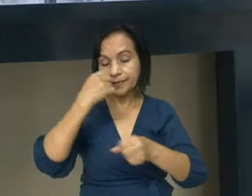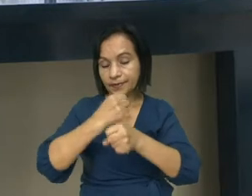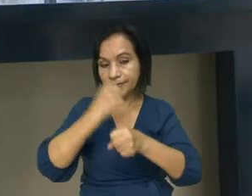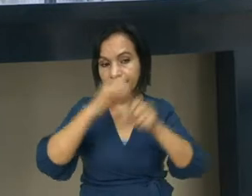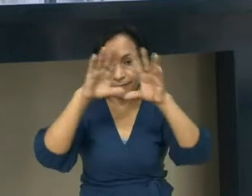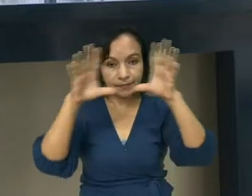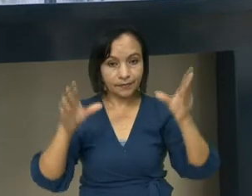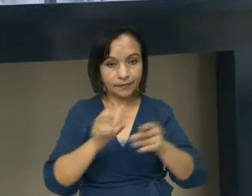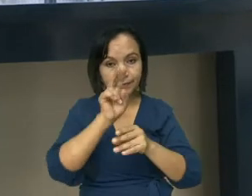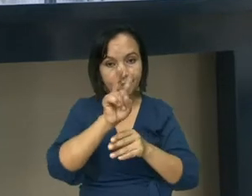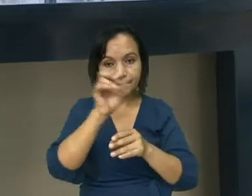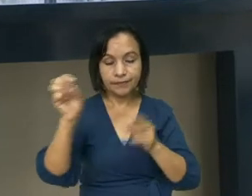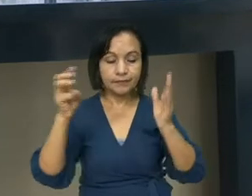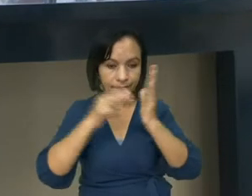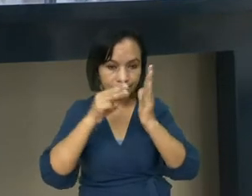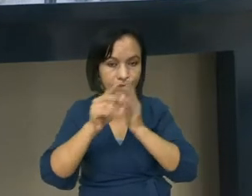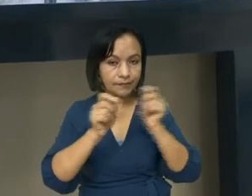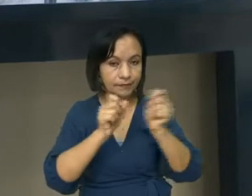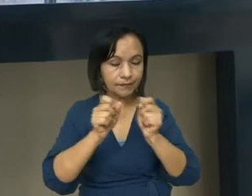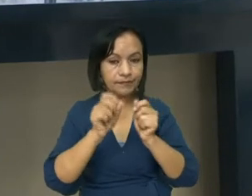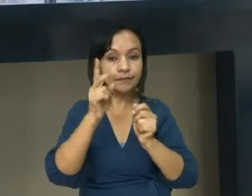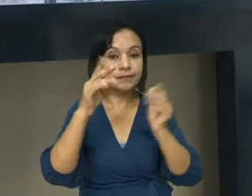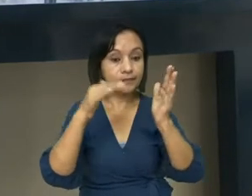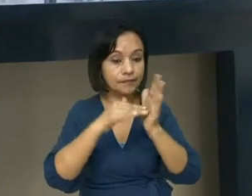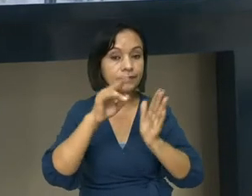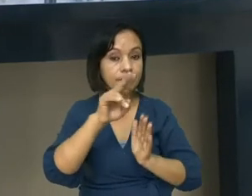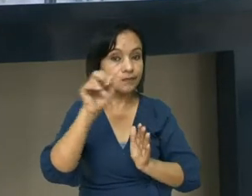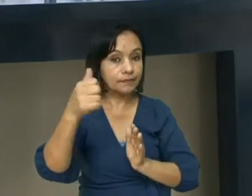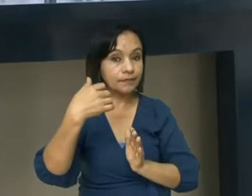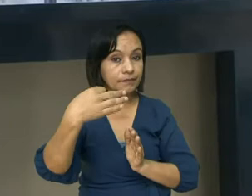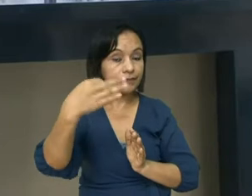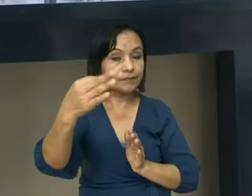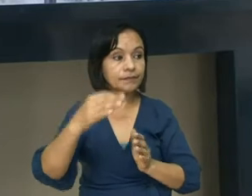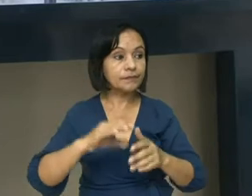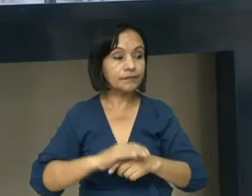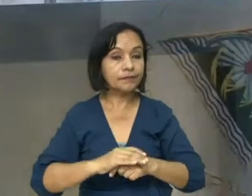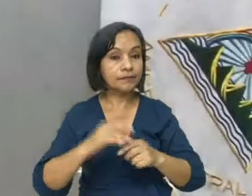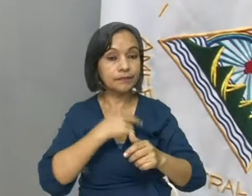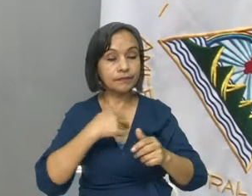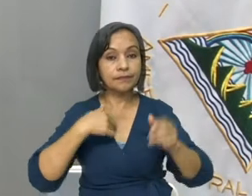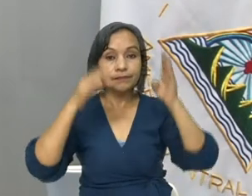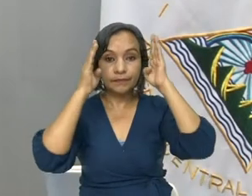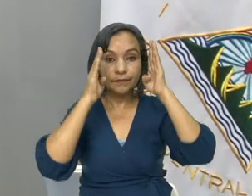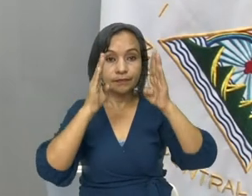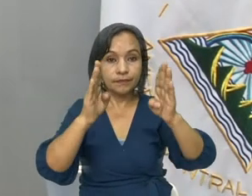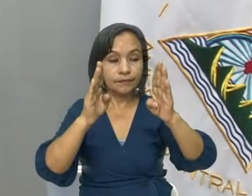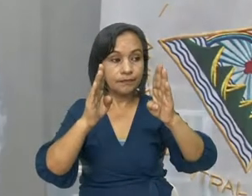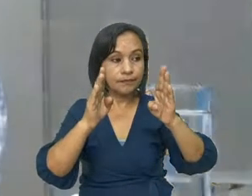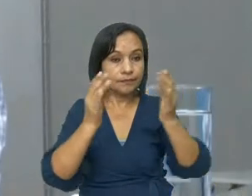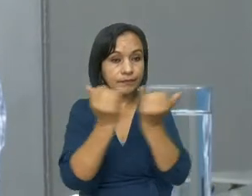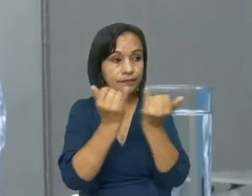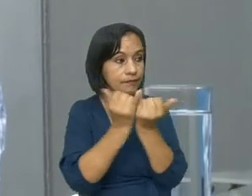total más de 200 millones de dólares. Exactamente. Para llegar al 2026, como te dije. Eso garantizaría una cobertura cercana al 100, es